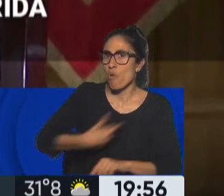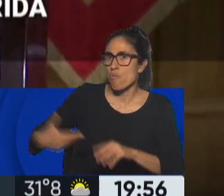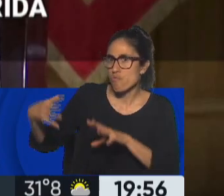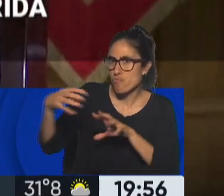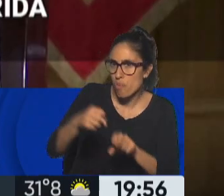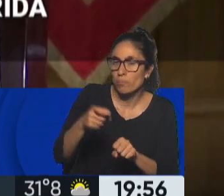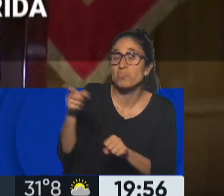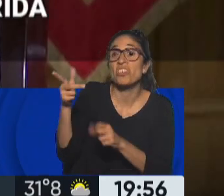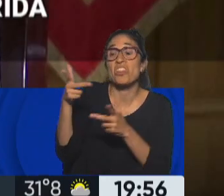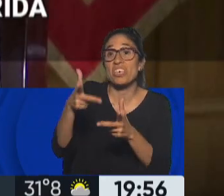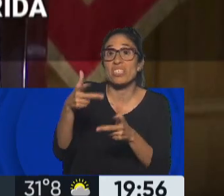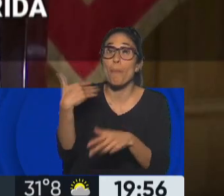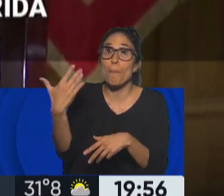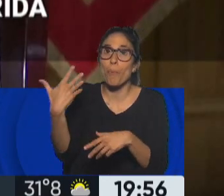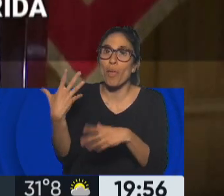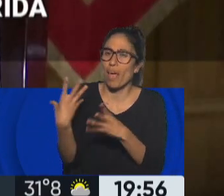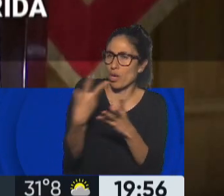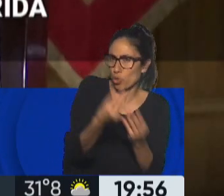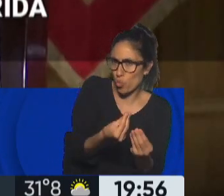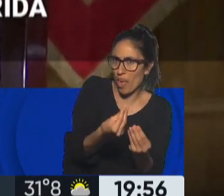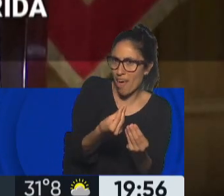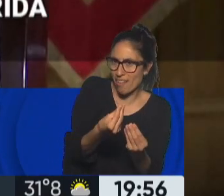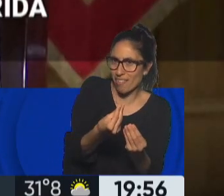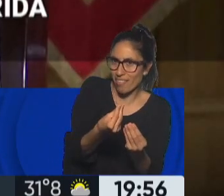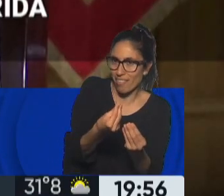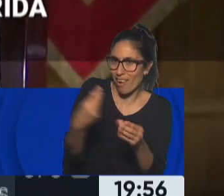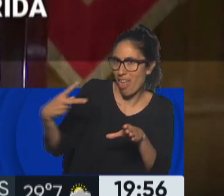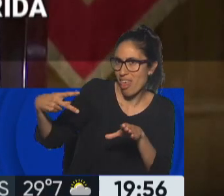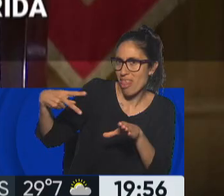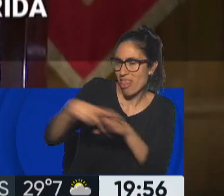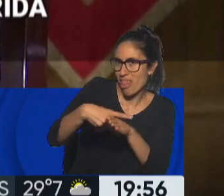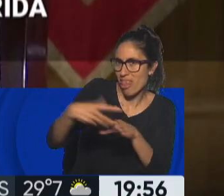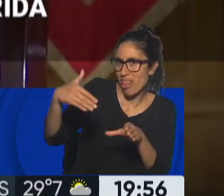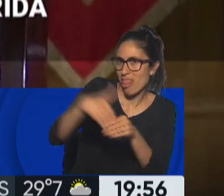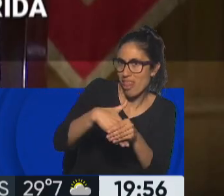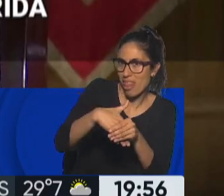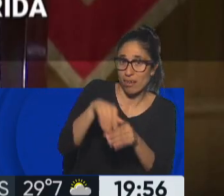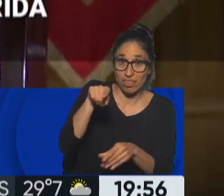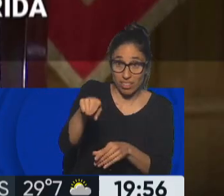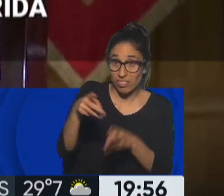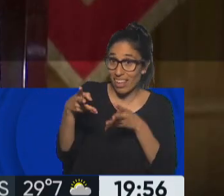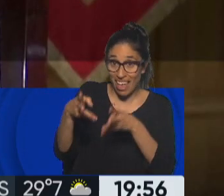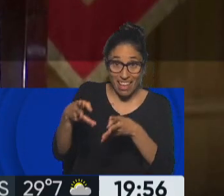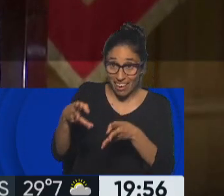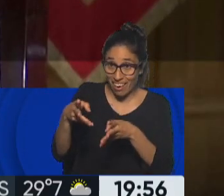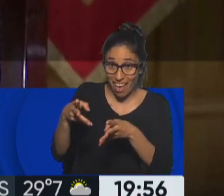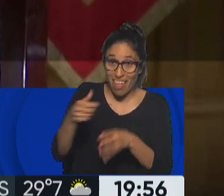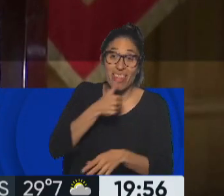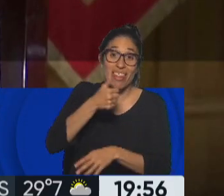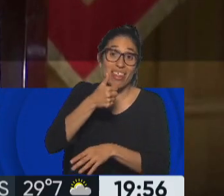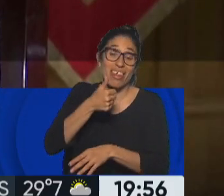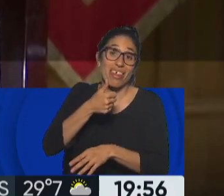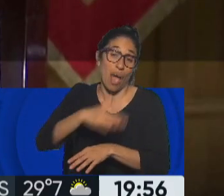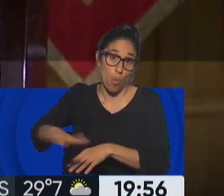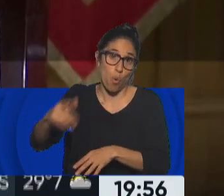intervene. All of that is the typical hybrid war that they are carrying against Georgia. And that's why it's